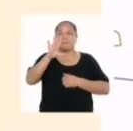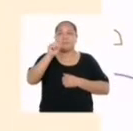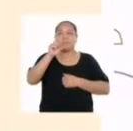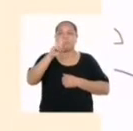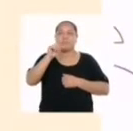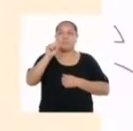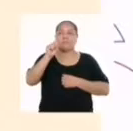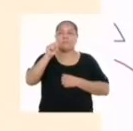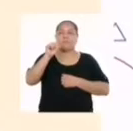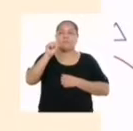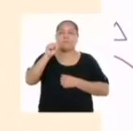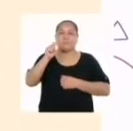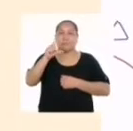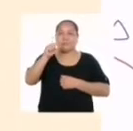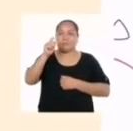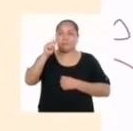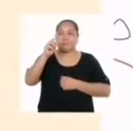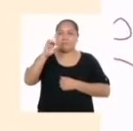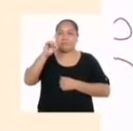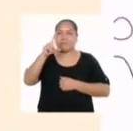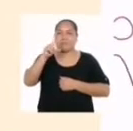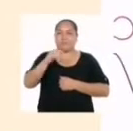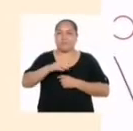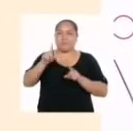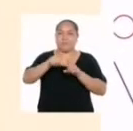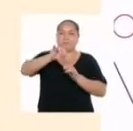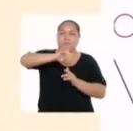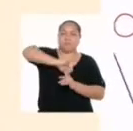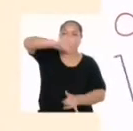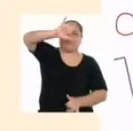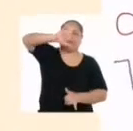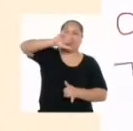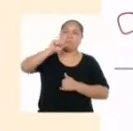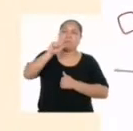5 aristas laterales y la altura.